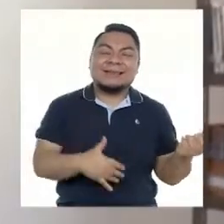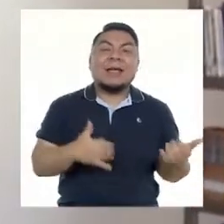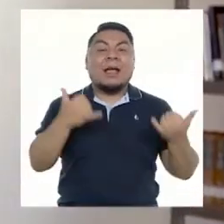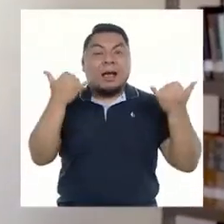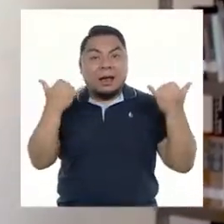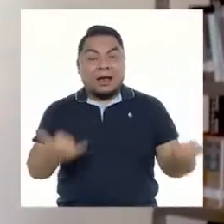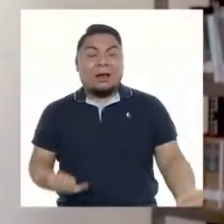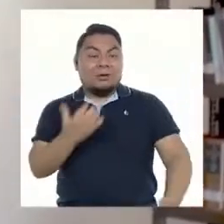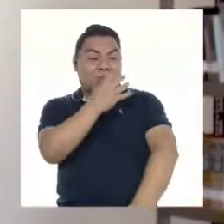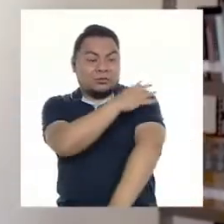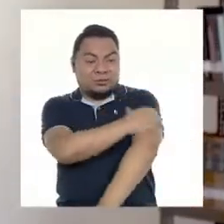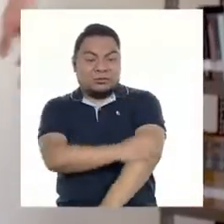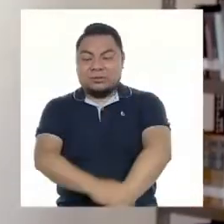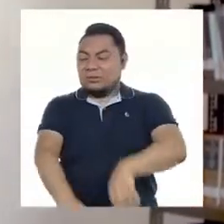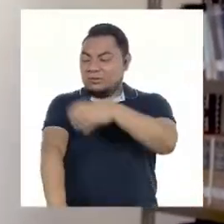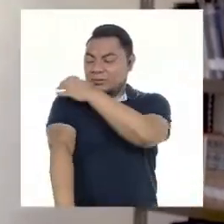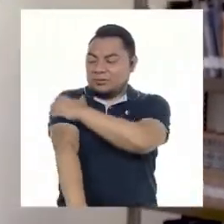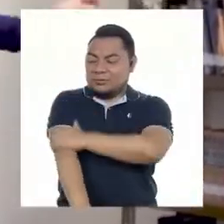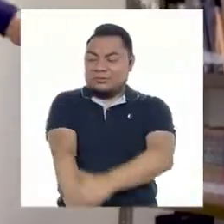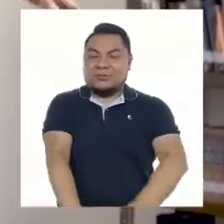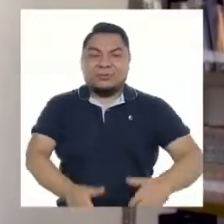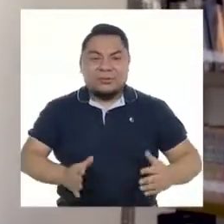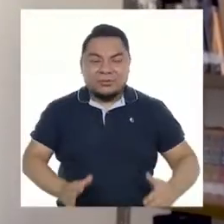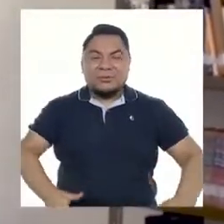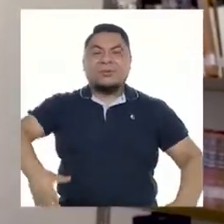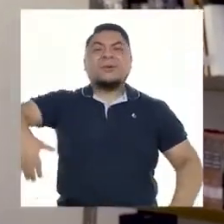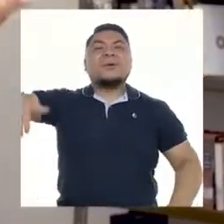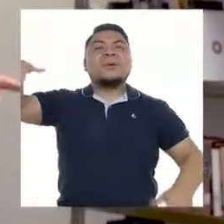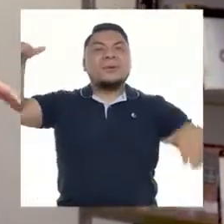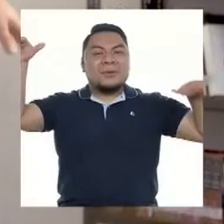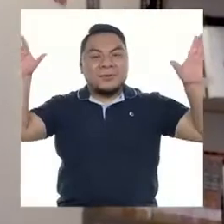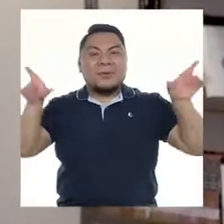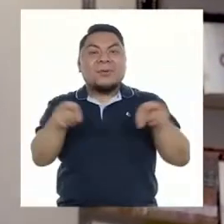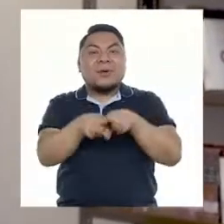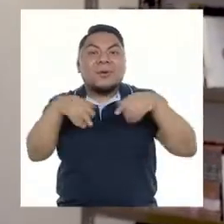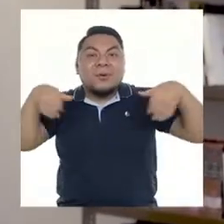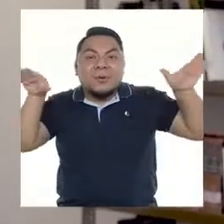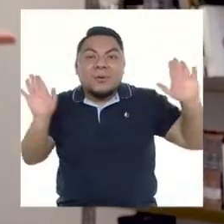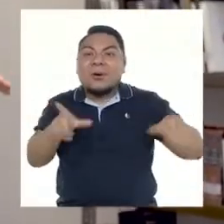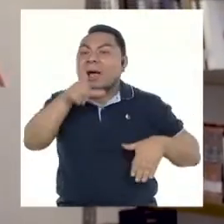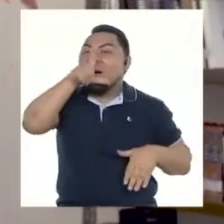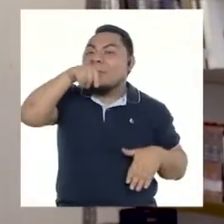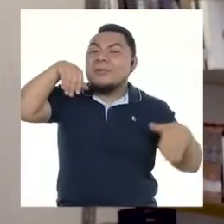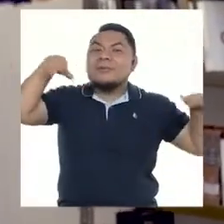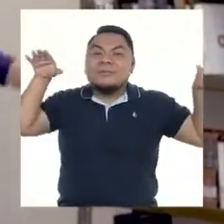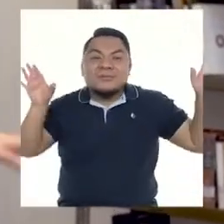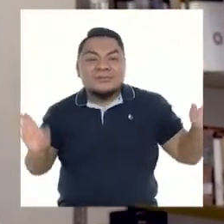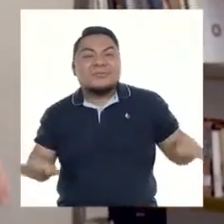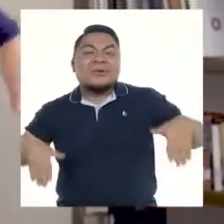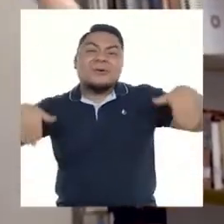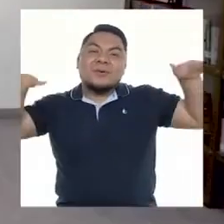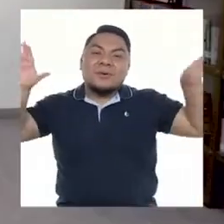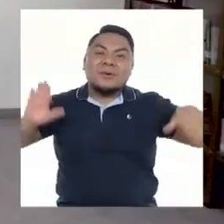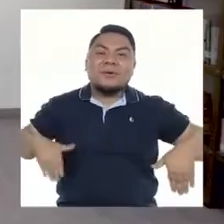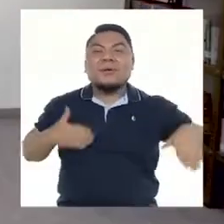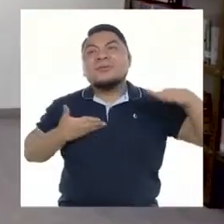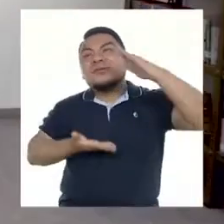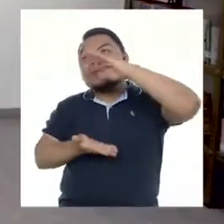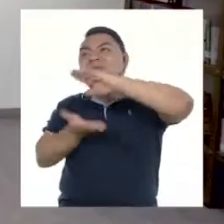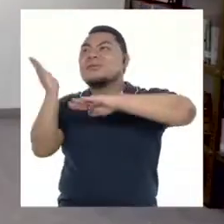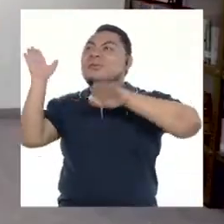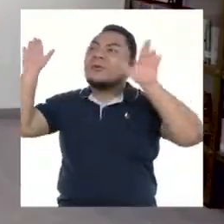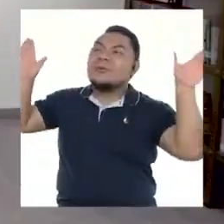Ahora extenderé mis brazos como alas de paloma. Voy volando